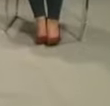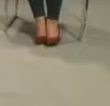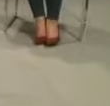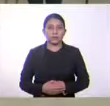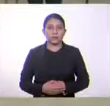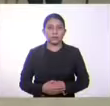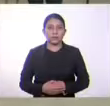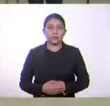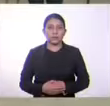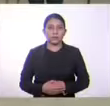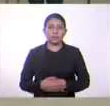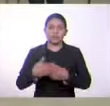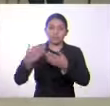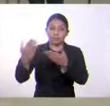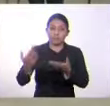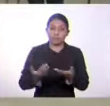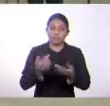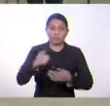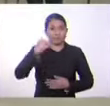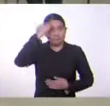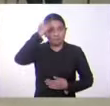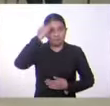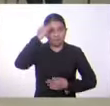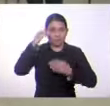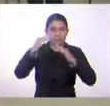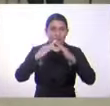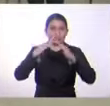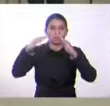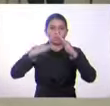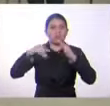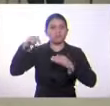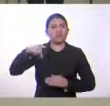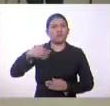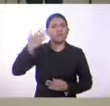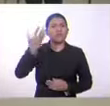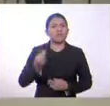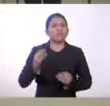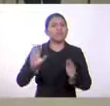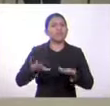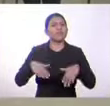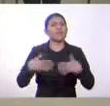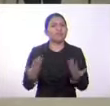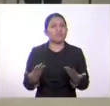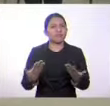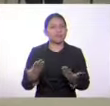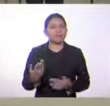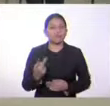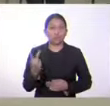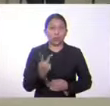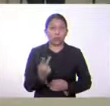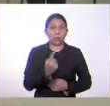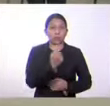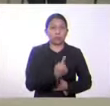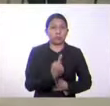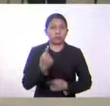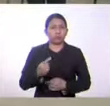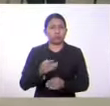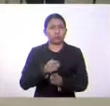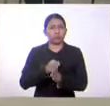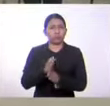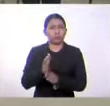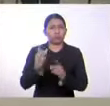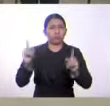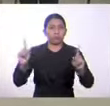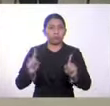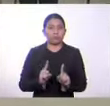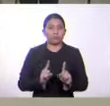Bienvenidos a su franja Aprendamos en Casa. Esta tarde estamos compartiendo con dos profesionales que nos acompañan en el